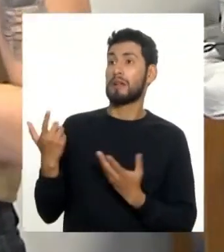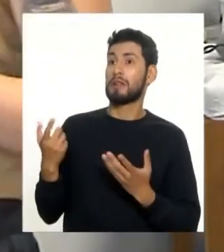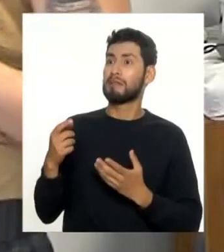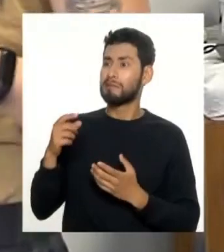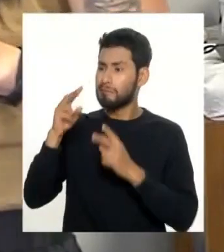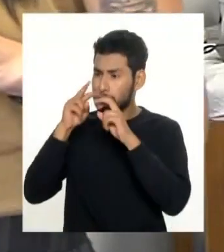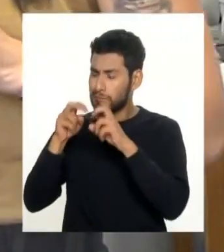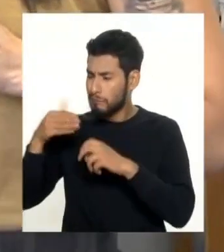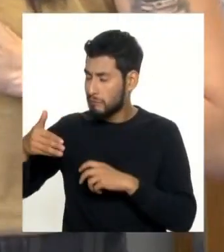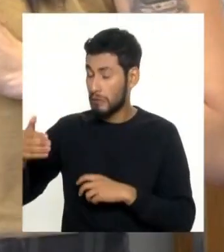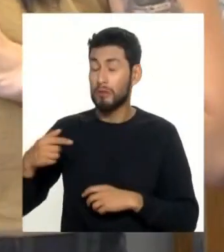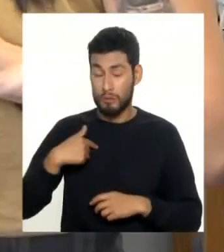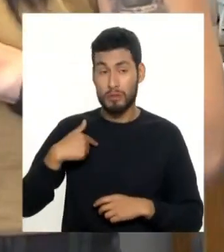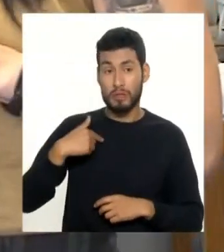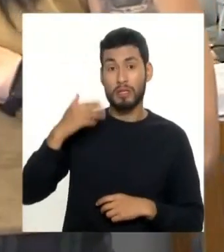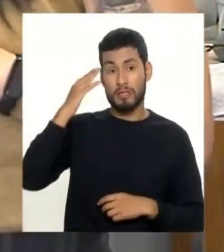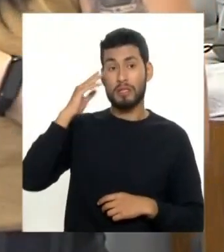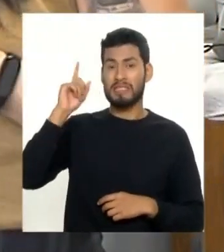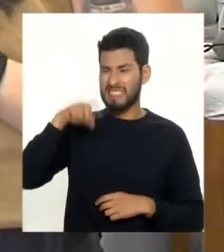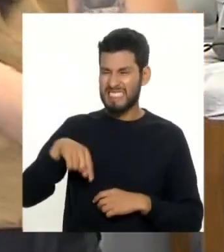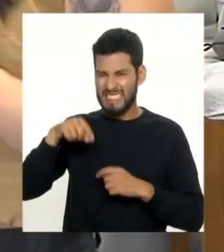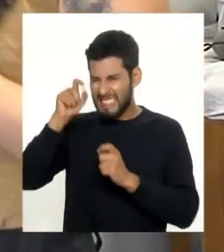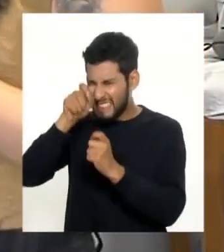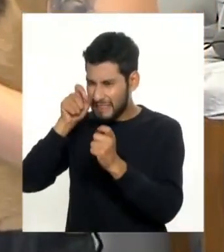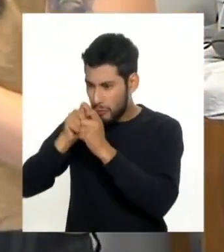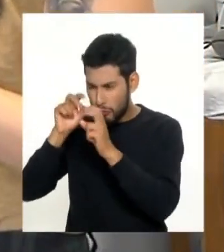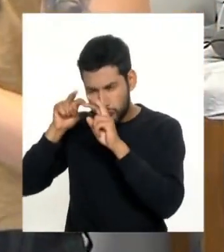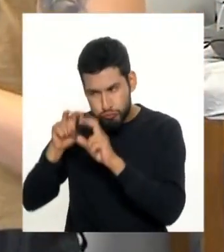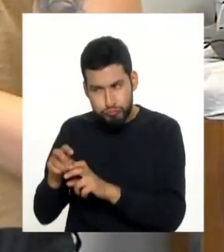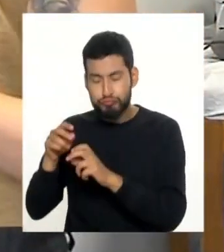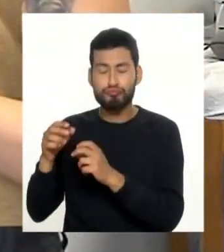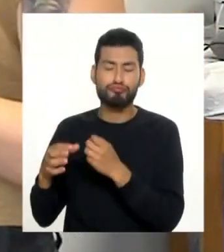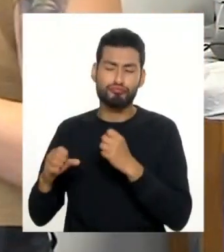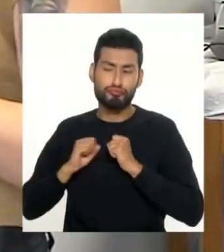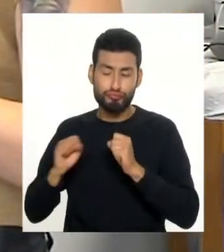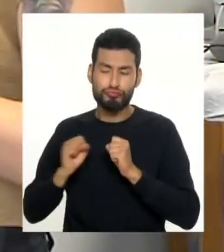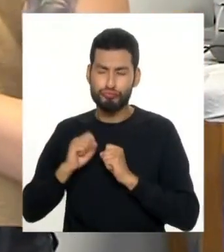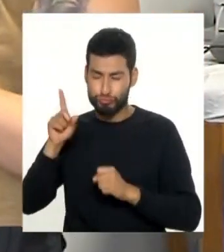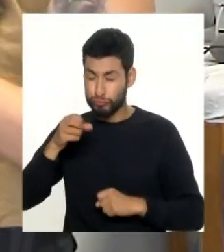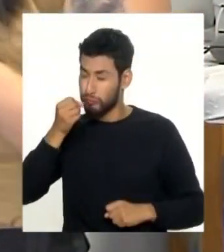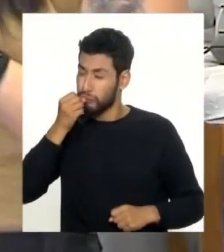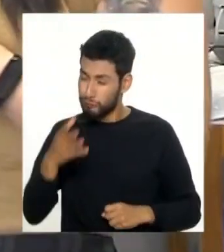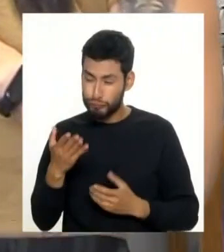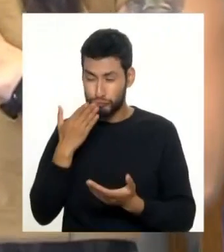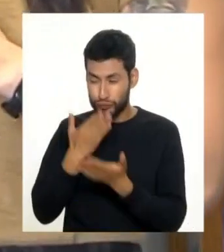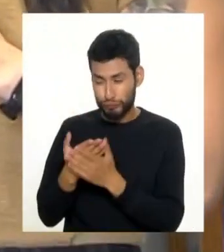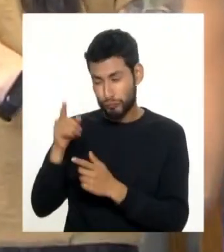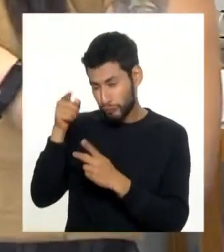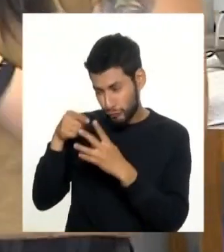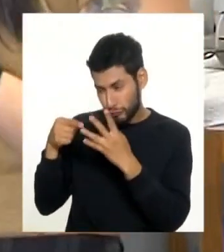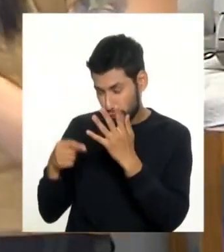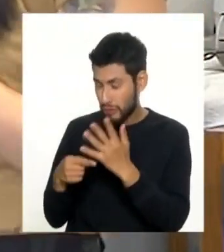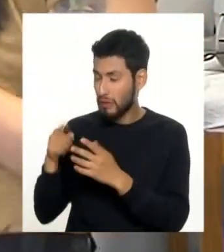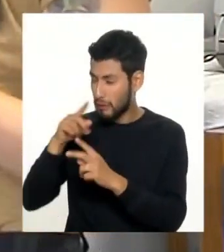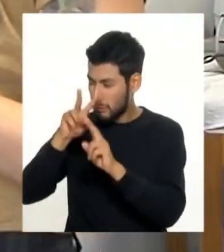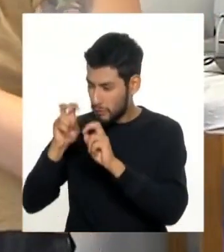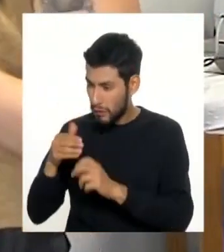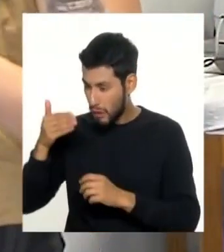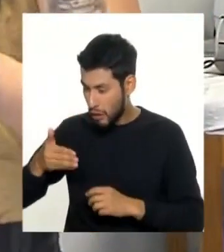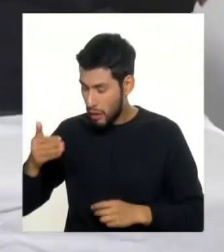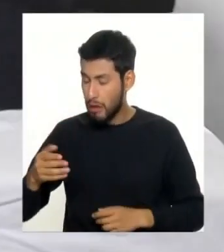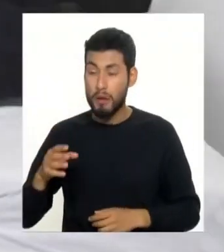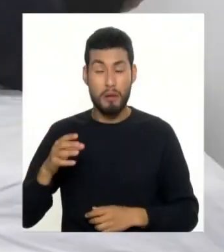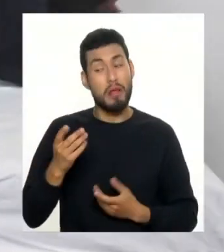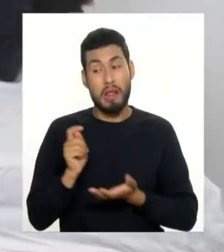un seguimiento en casa? Yo sé que hay que tener o ser muy meticulosos con que el ejercicio se realice bastante bien, claro, y que exista un seguimiento también, porque